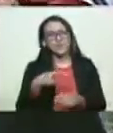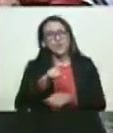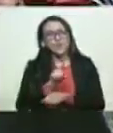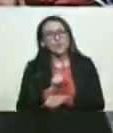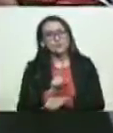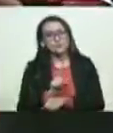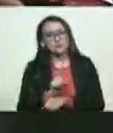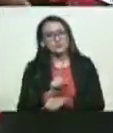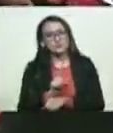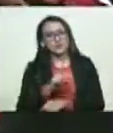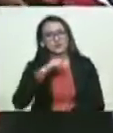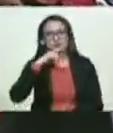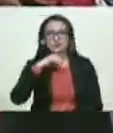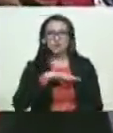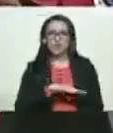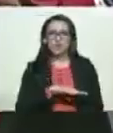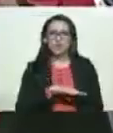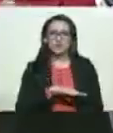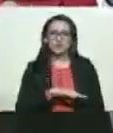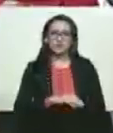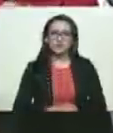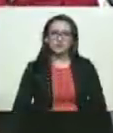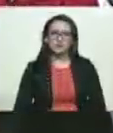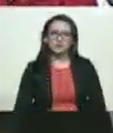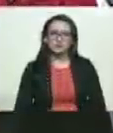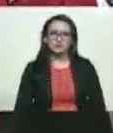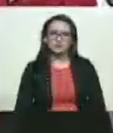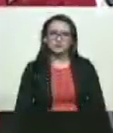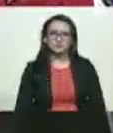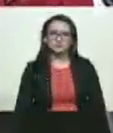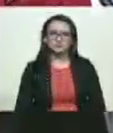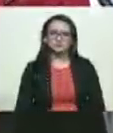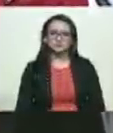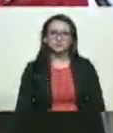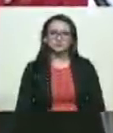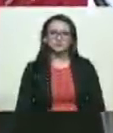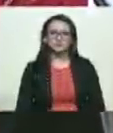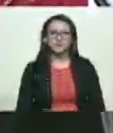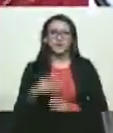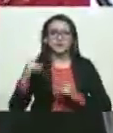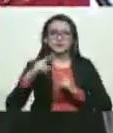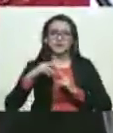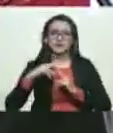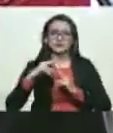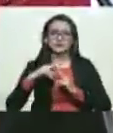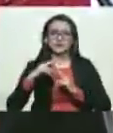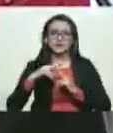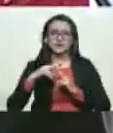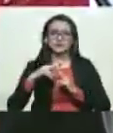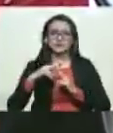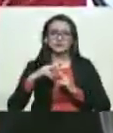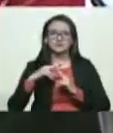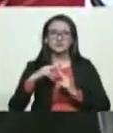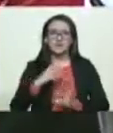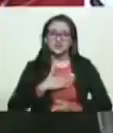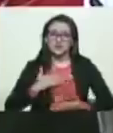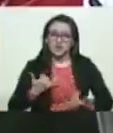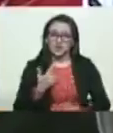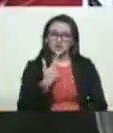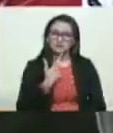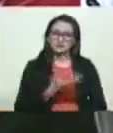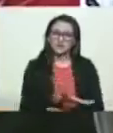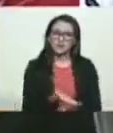en la historia de la fría y del táchira quiero decirles a